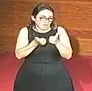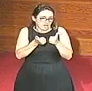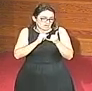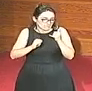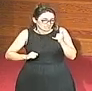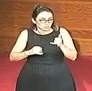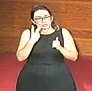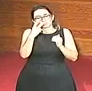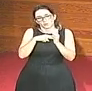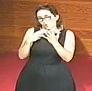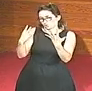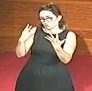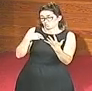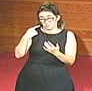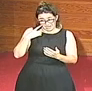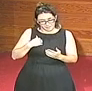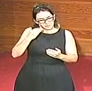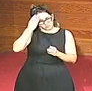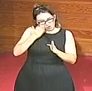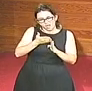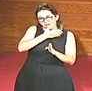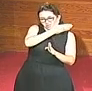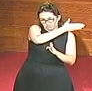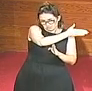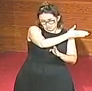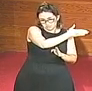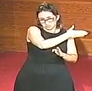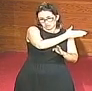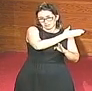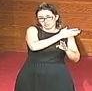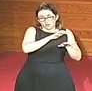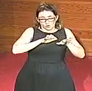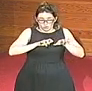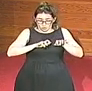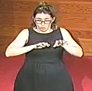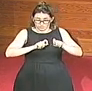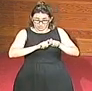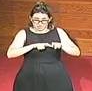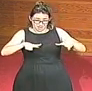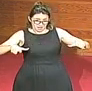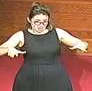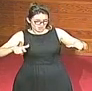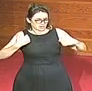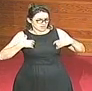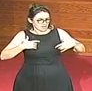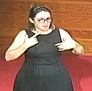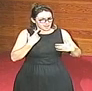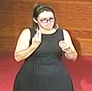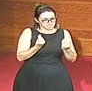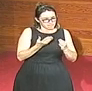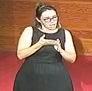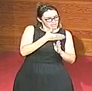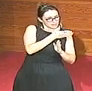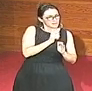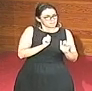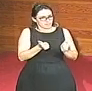mucho antes. Creo que las reacciones ya venían adelgazando desde unos años anteriores